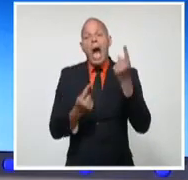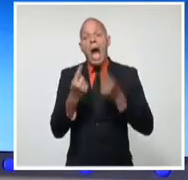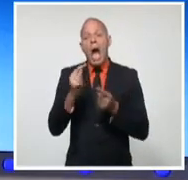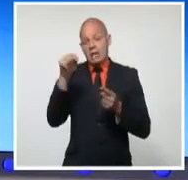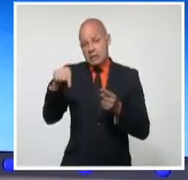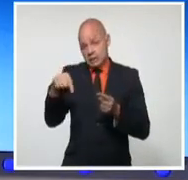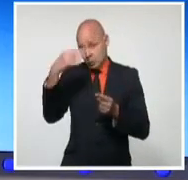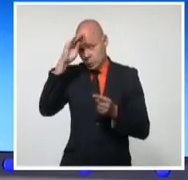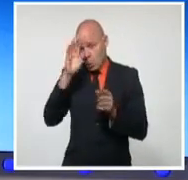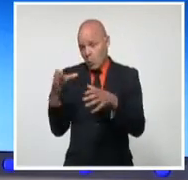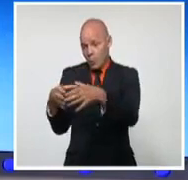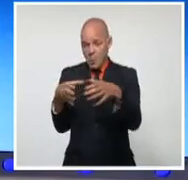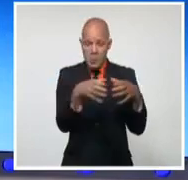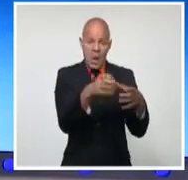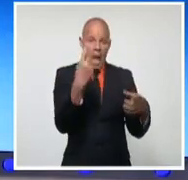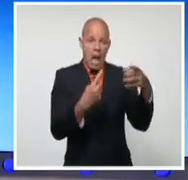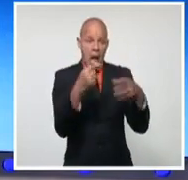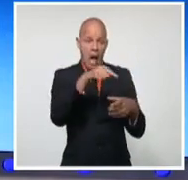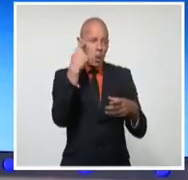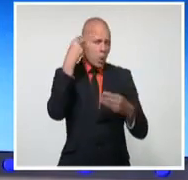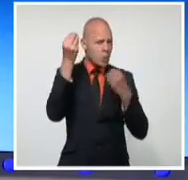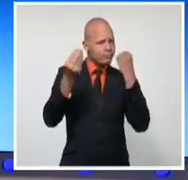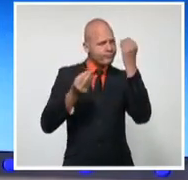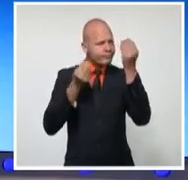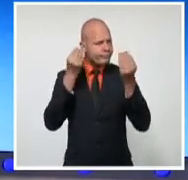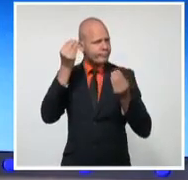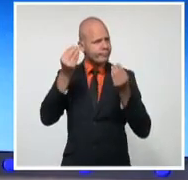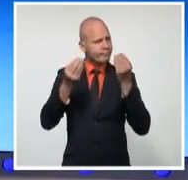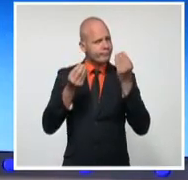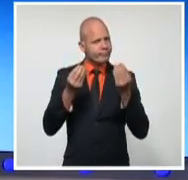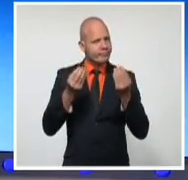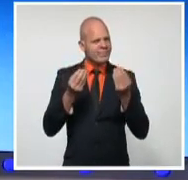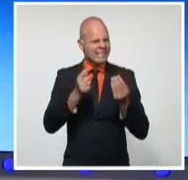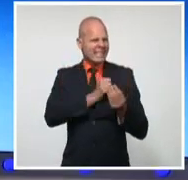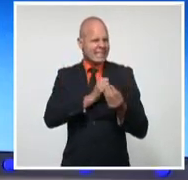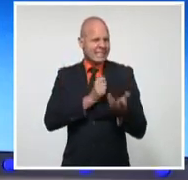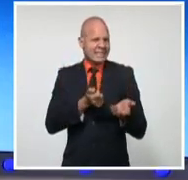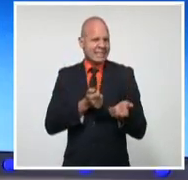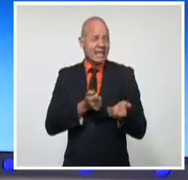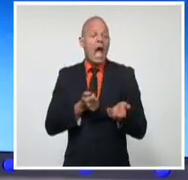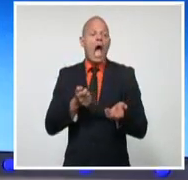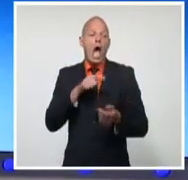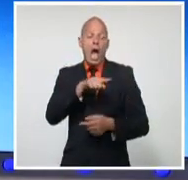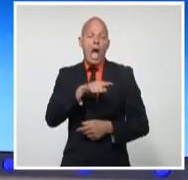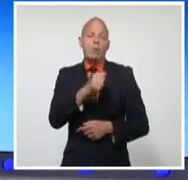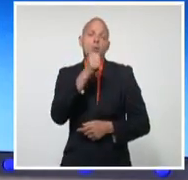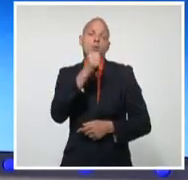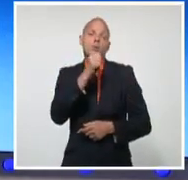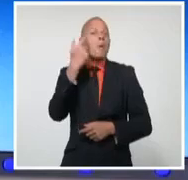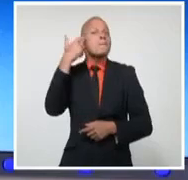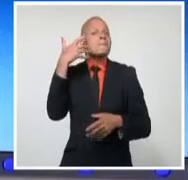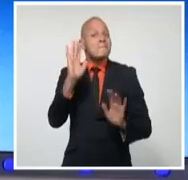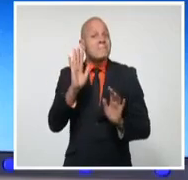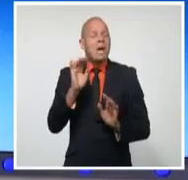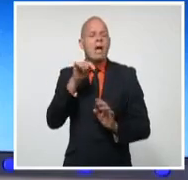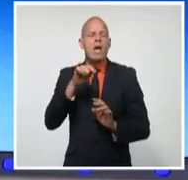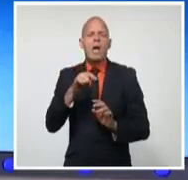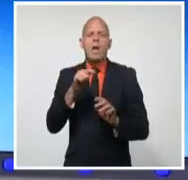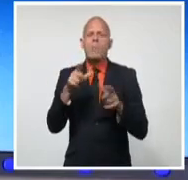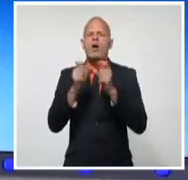terreno. Querían saber los ahijados si su madrina iba a estar acompañándolos en la ciberreunión junto